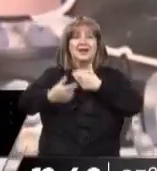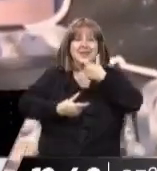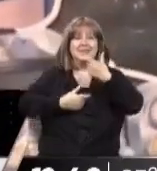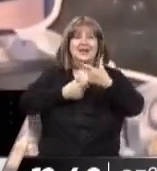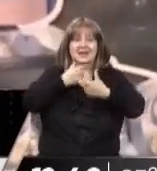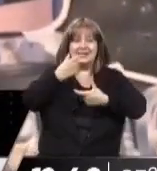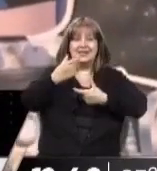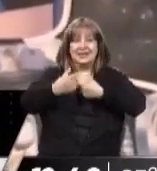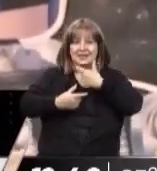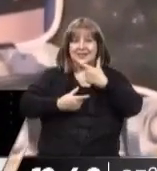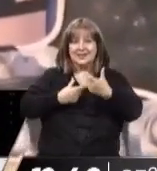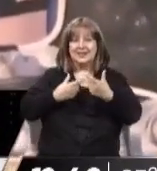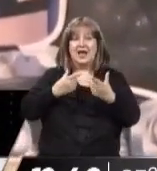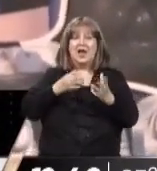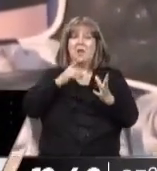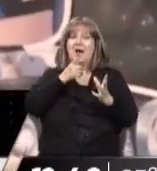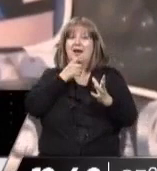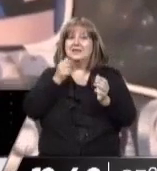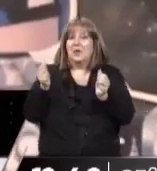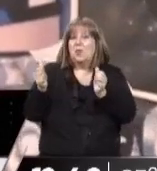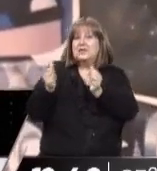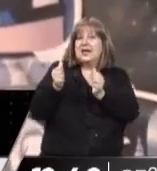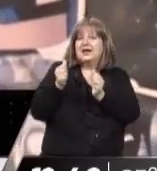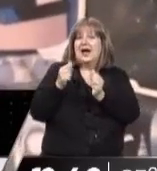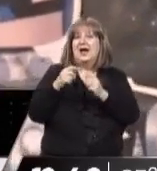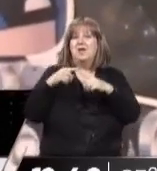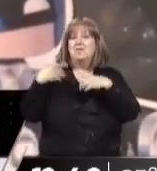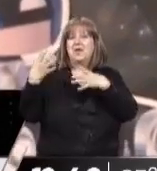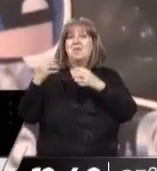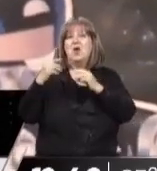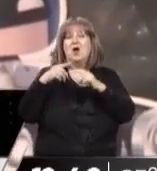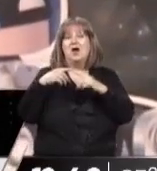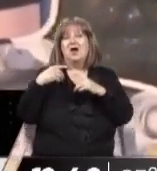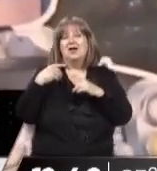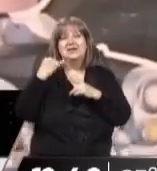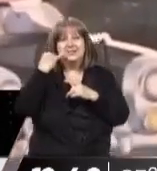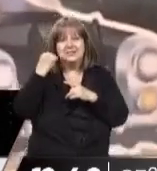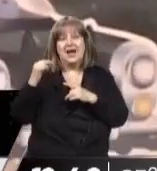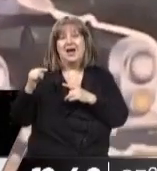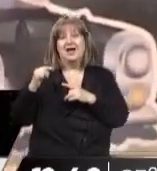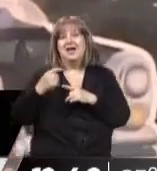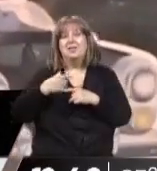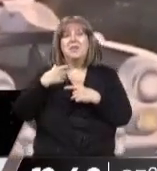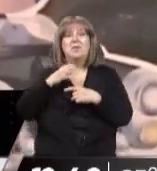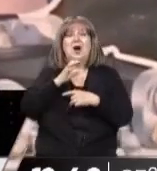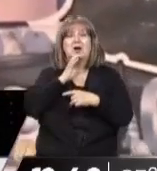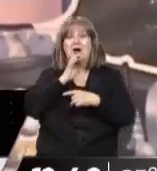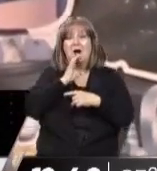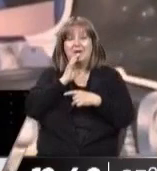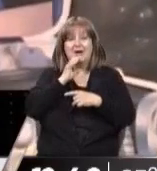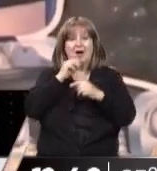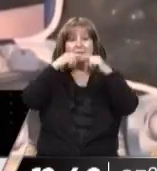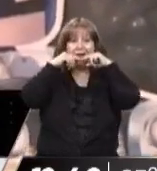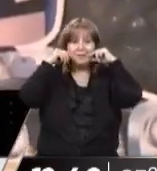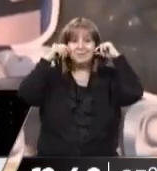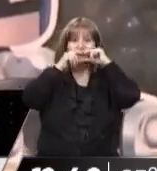muestro rápido, Batman estaba muy cerca del Guasón y se contamina con una toxina medio rara, entonces empieza a perder la cordura.